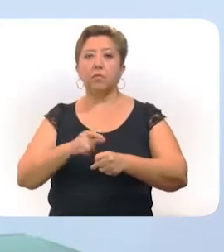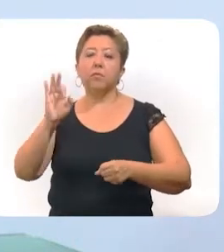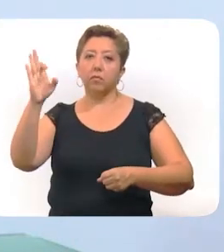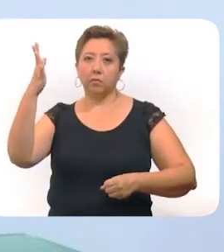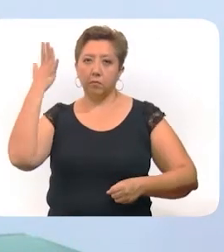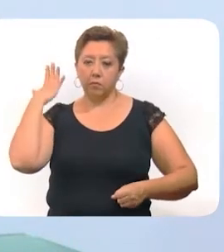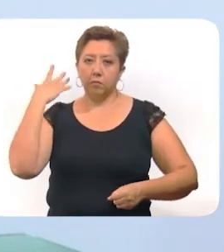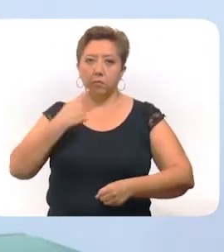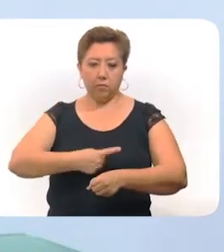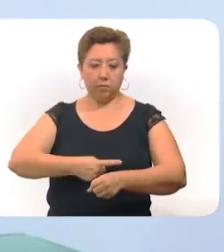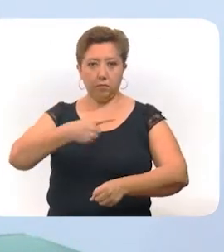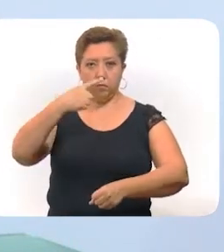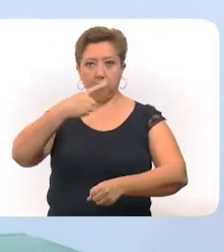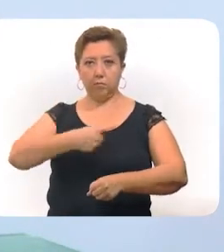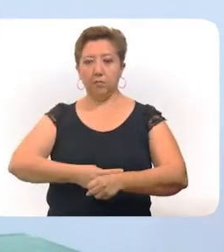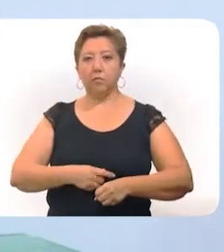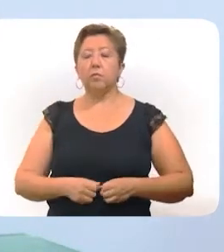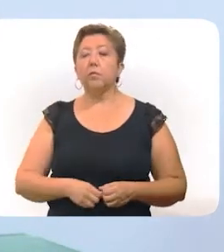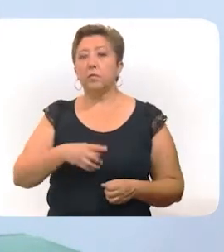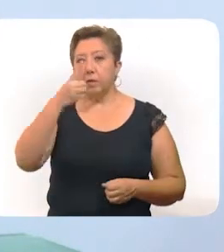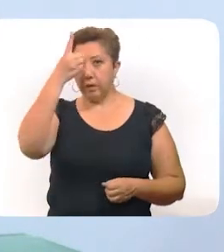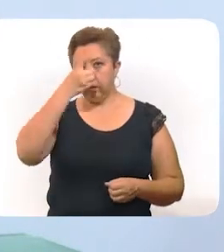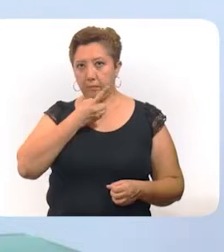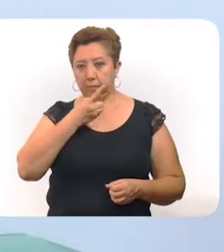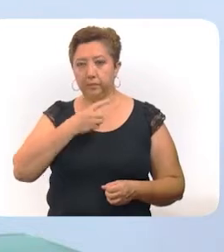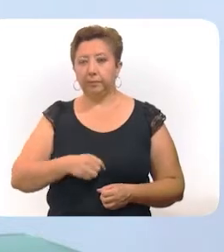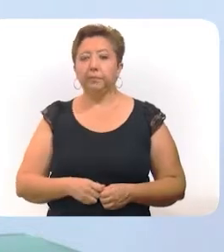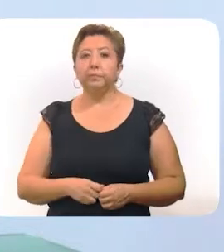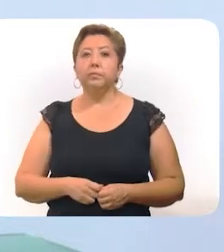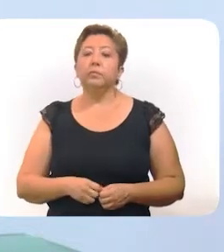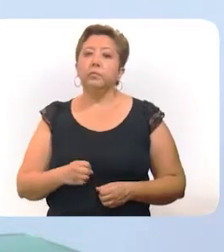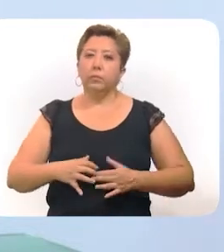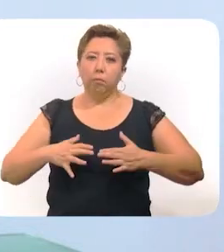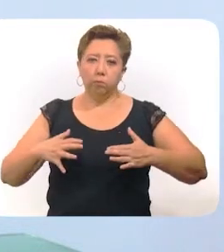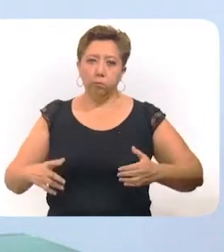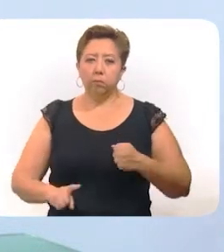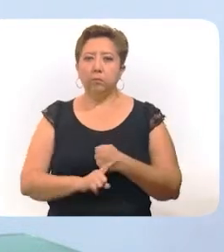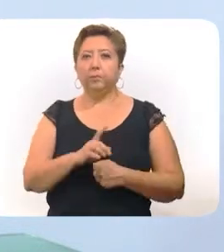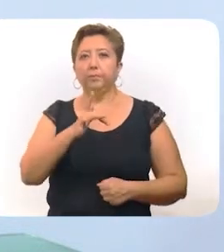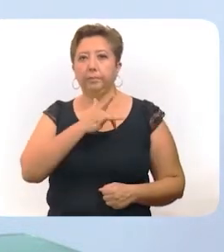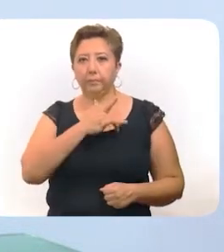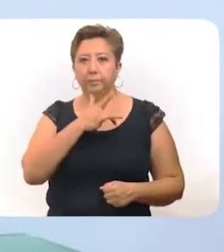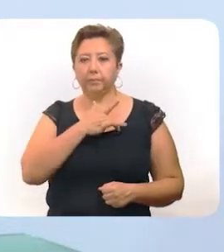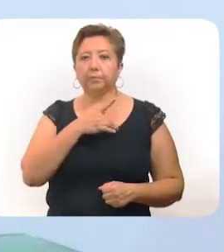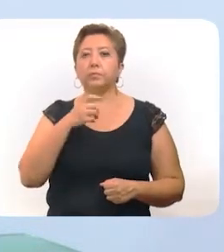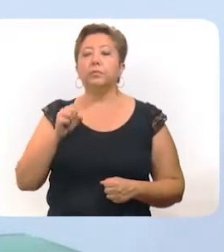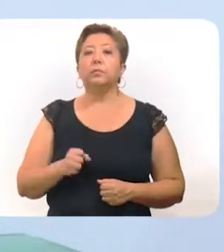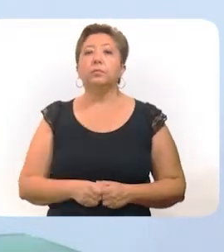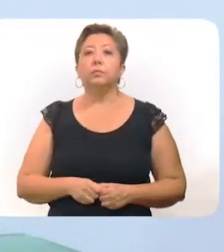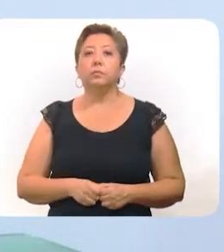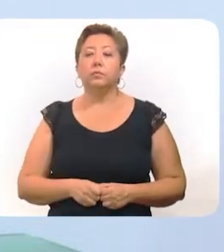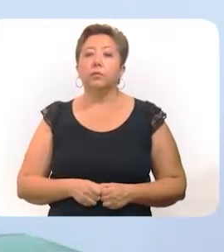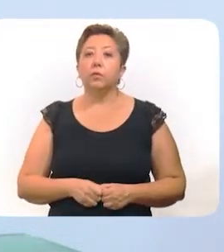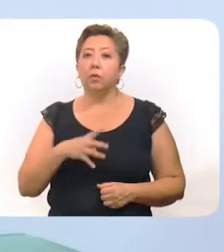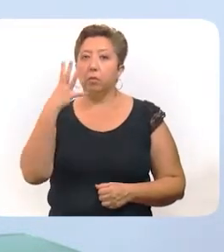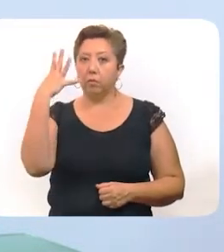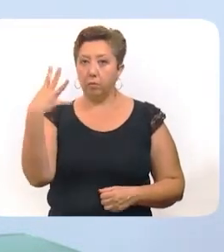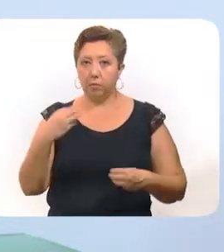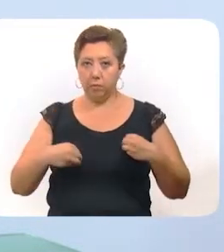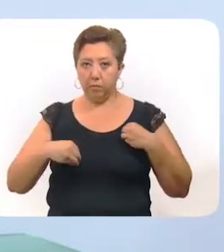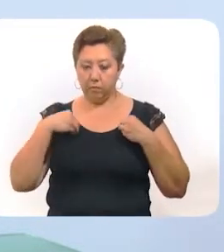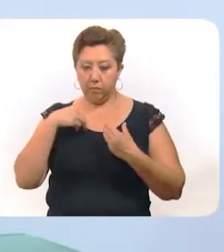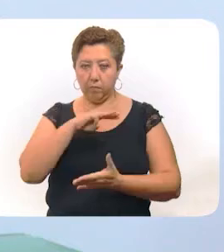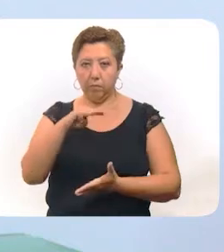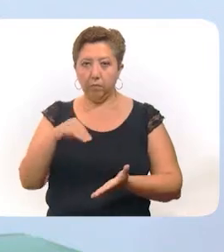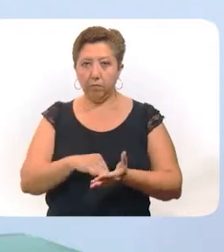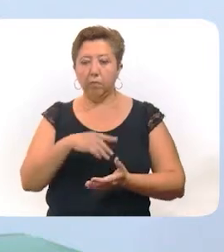enfermedades fueron hipertensión arterial sistémica, diabetes mellitus, obesidad, cardiopatía e inmunosupresión. 4 residían en Mérida, 1